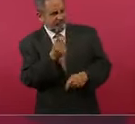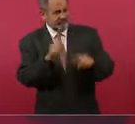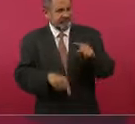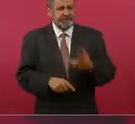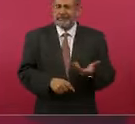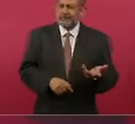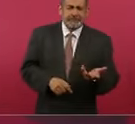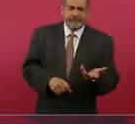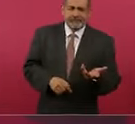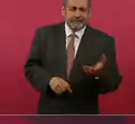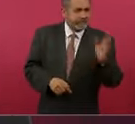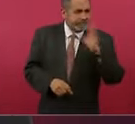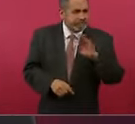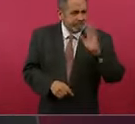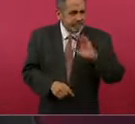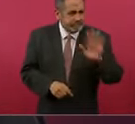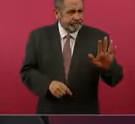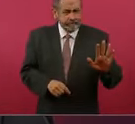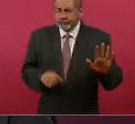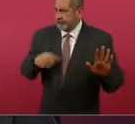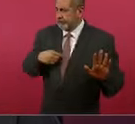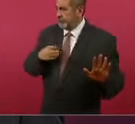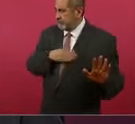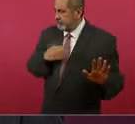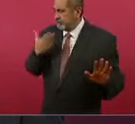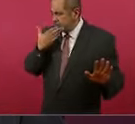el mal hay que enfrentarlo haciendo el bien.